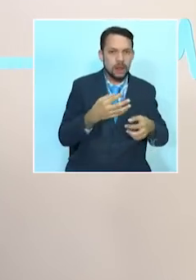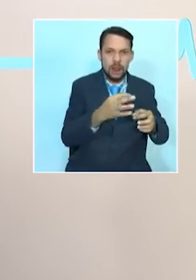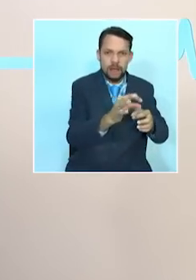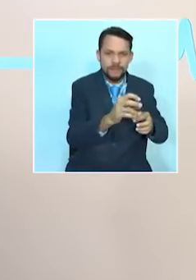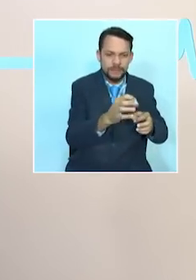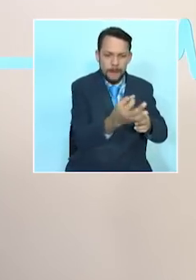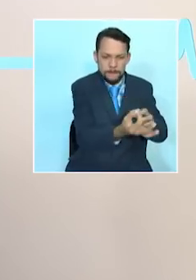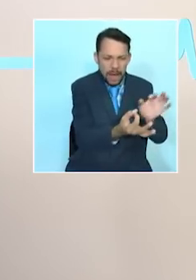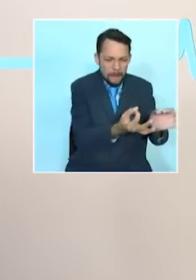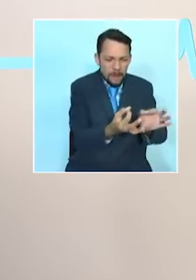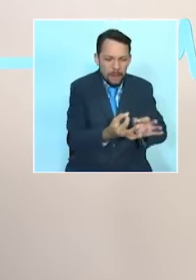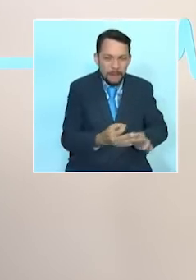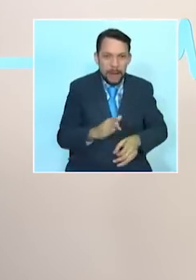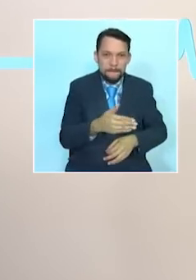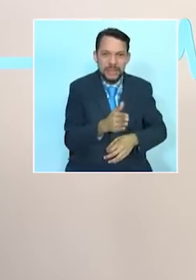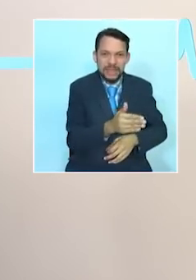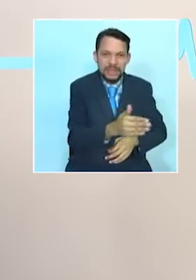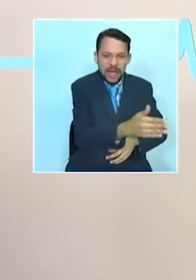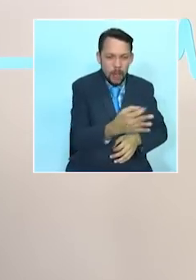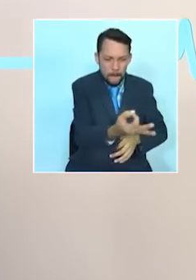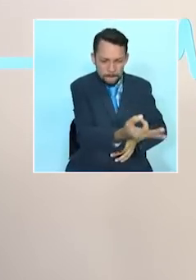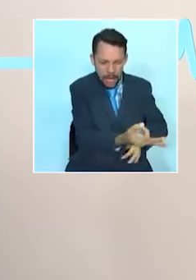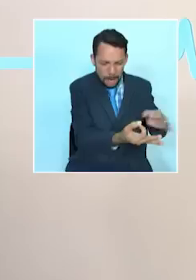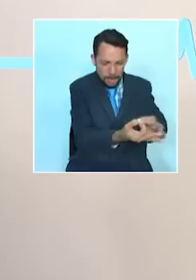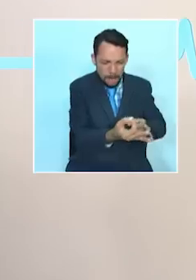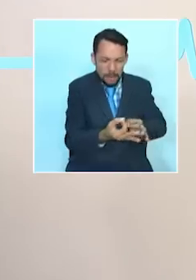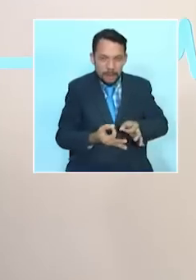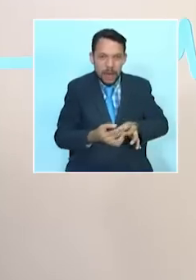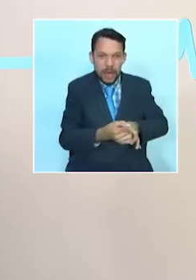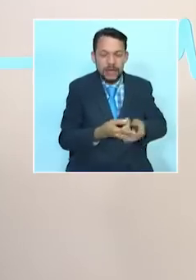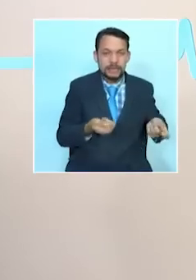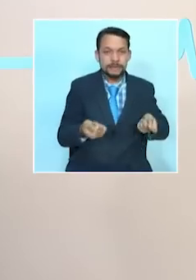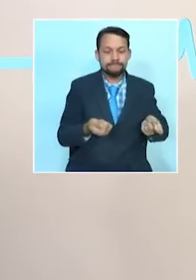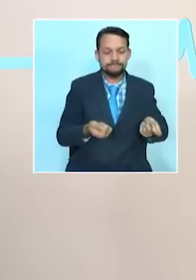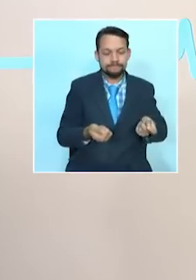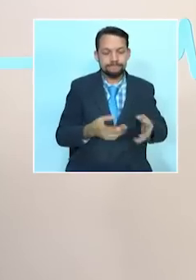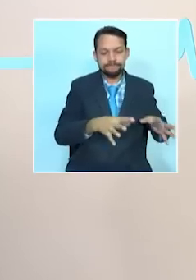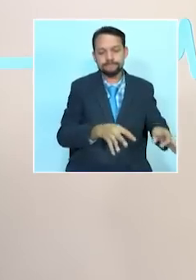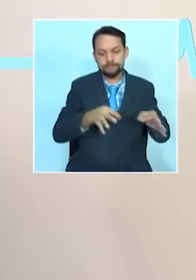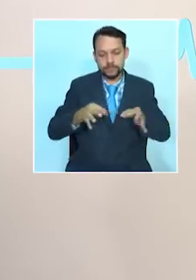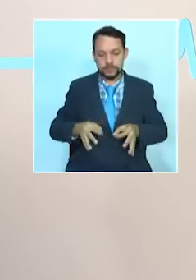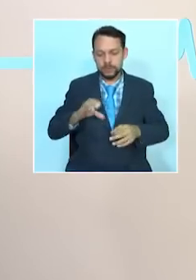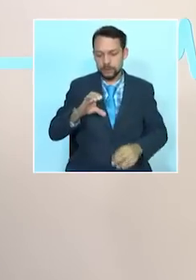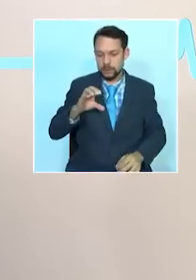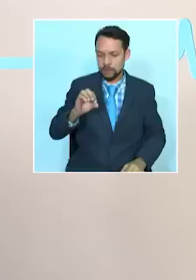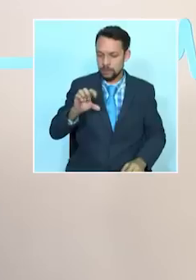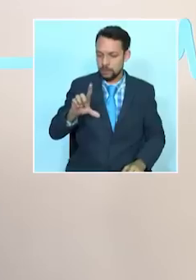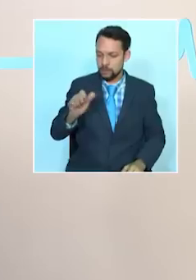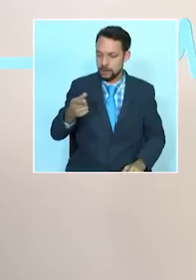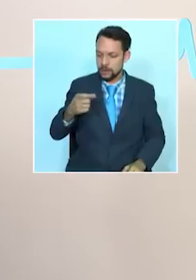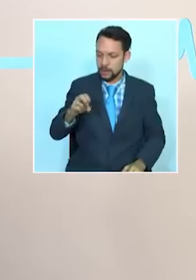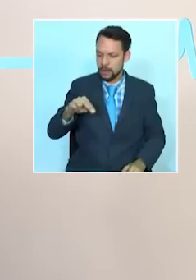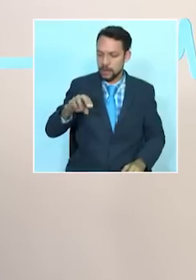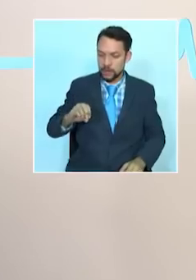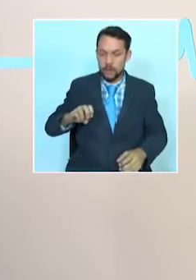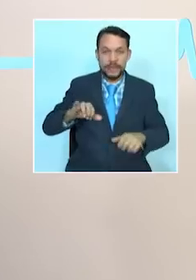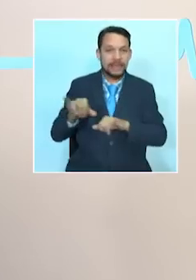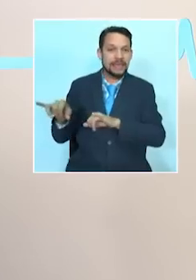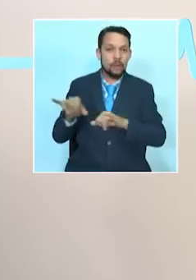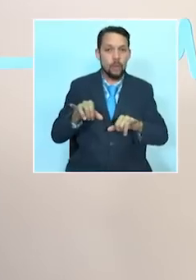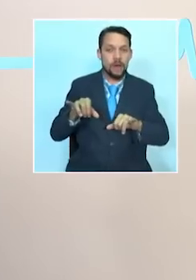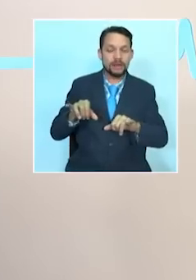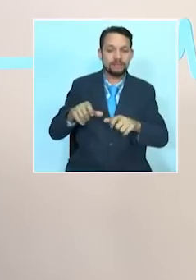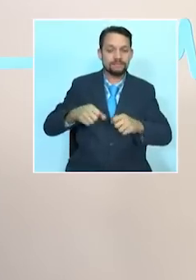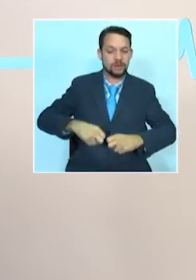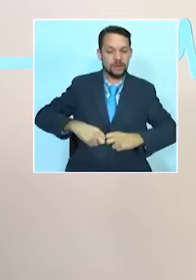van naciendo del hueso donde salen las fibras de elastina y de colágeno y yo siempre digo al paciente eso es como un tensor Y ese tensor es el que nos ayuda